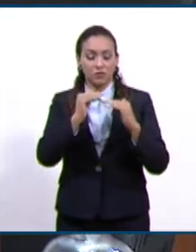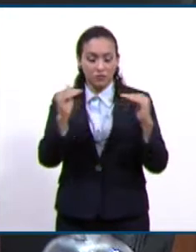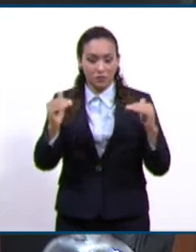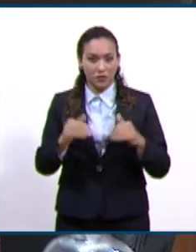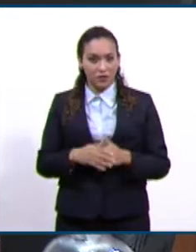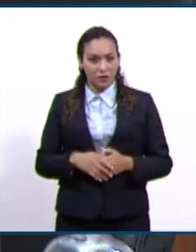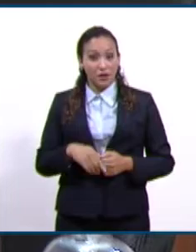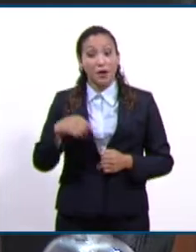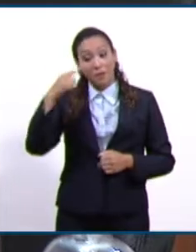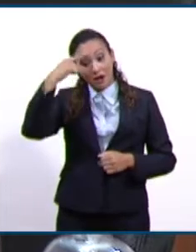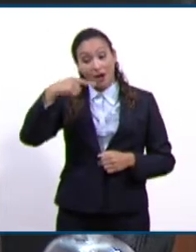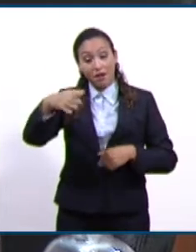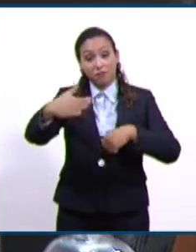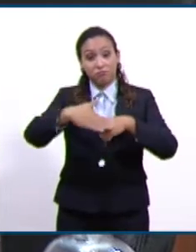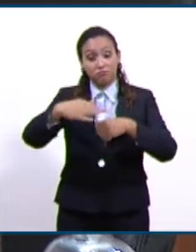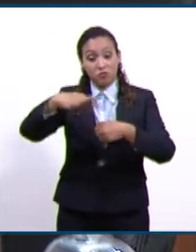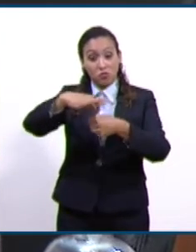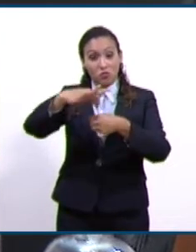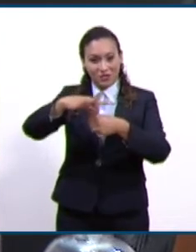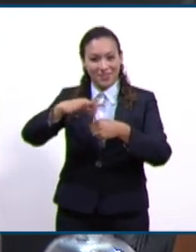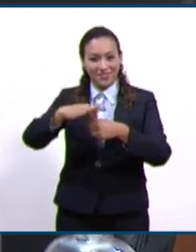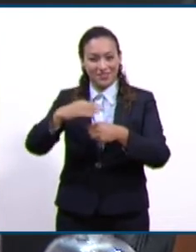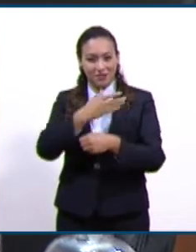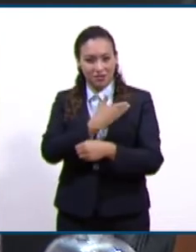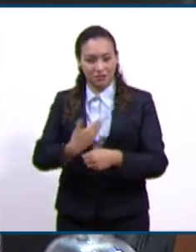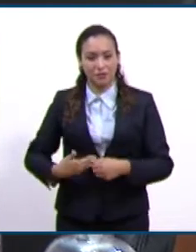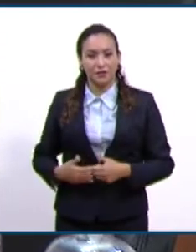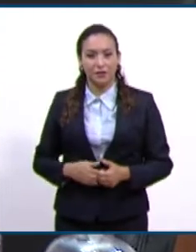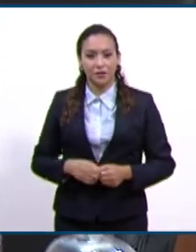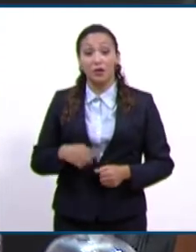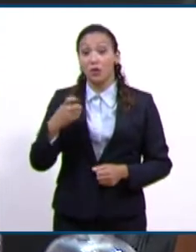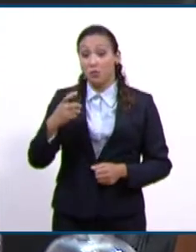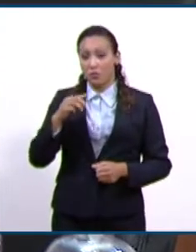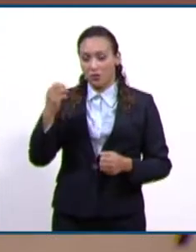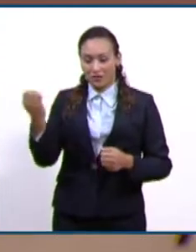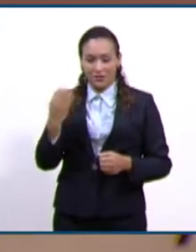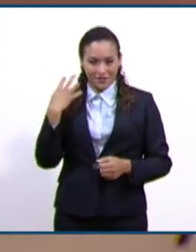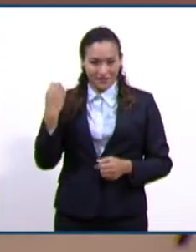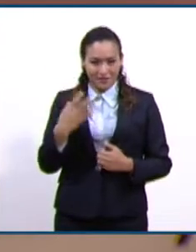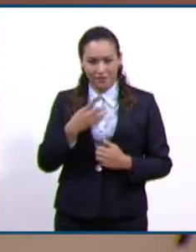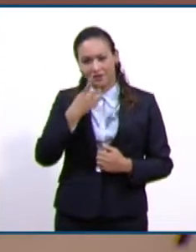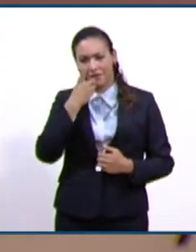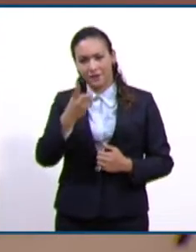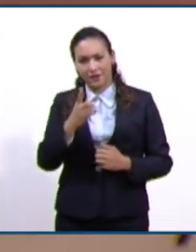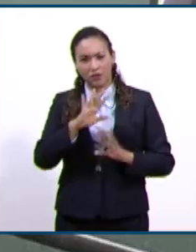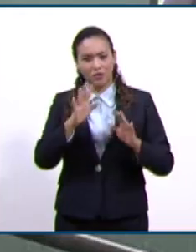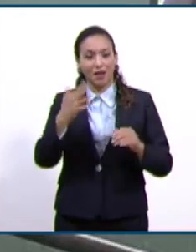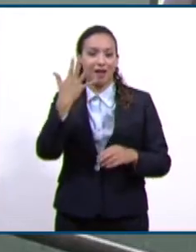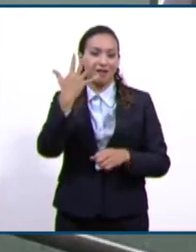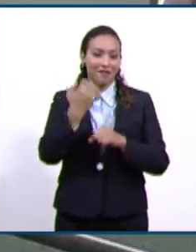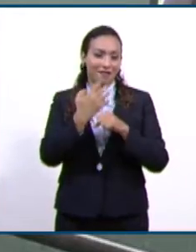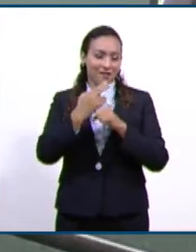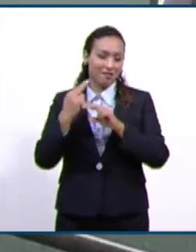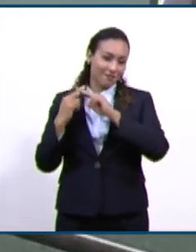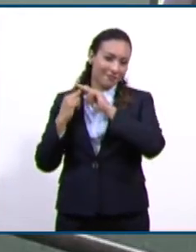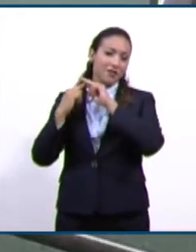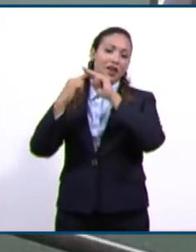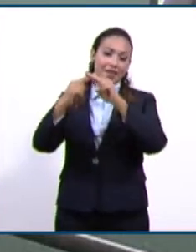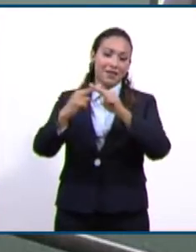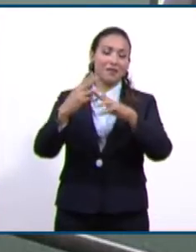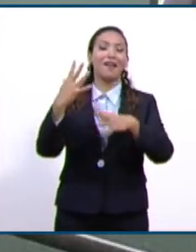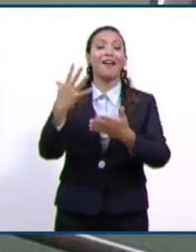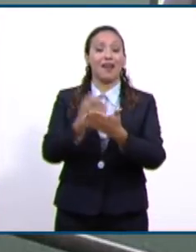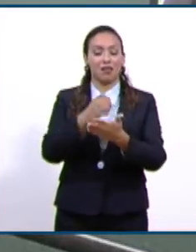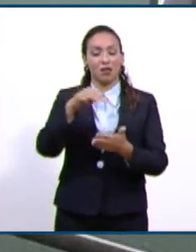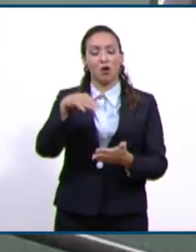proceso electoral. Por en este caso, pues por el discurso que pronunció en el evento por el 5º aniversario del triunfo de Morena,